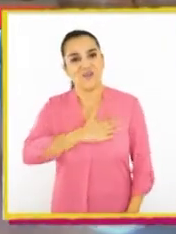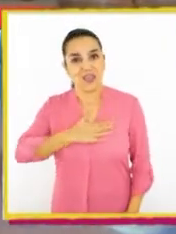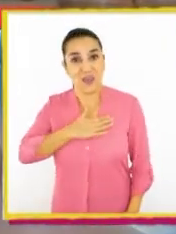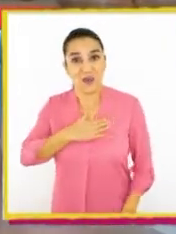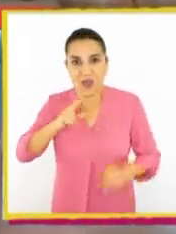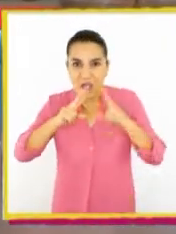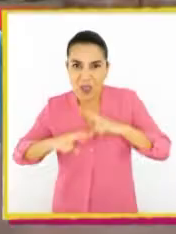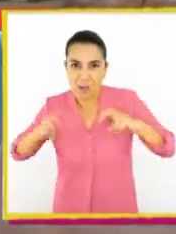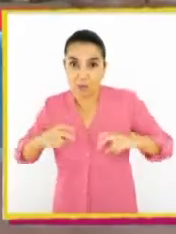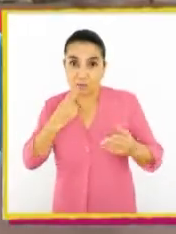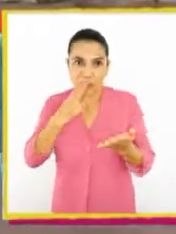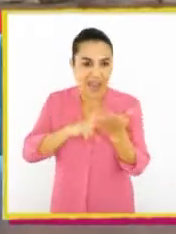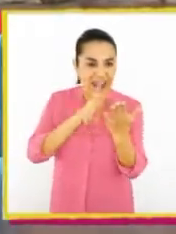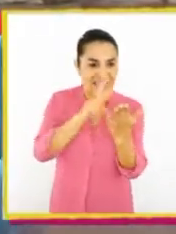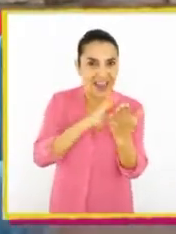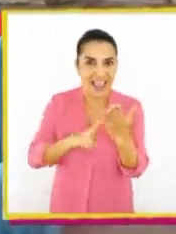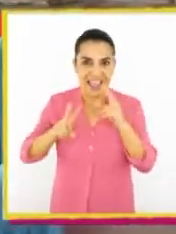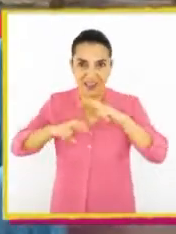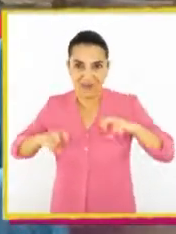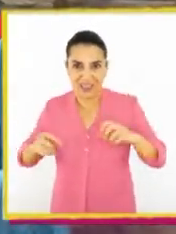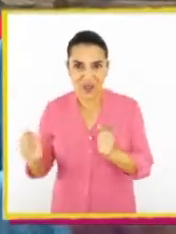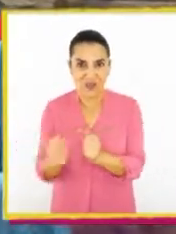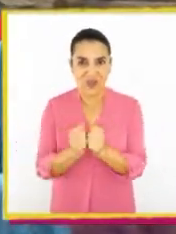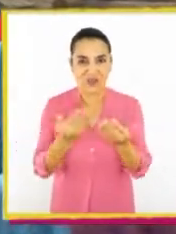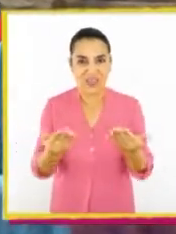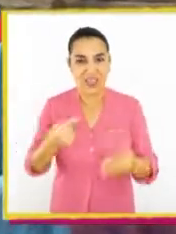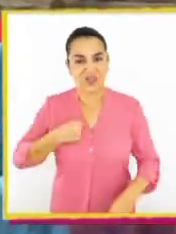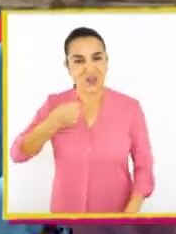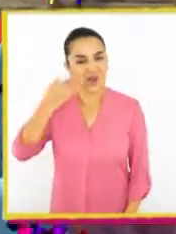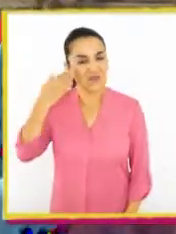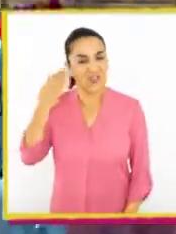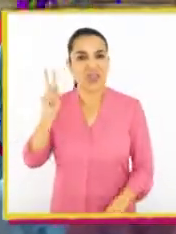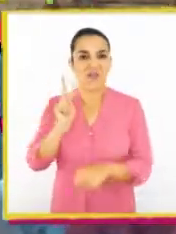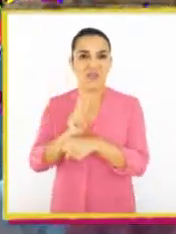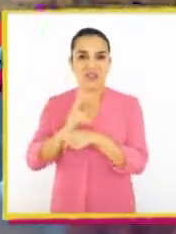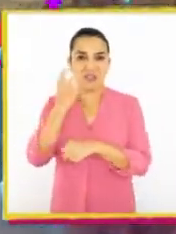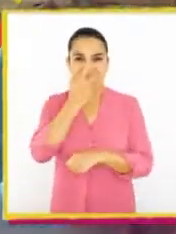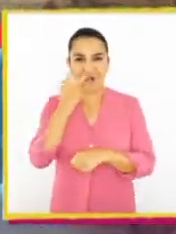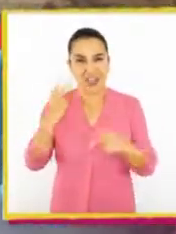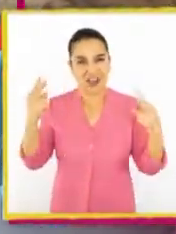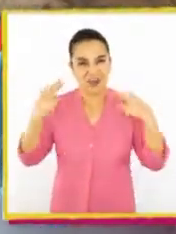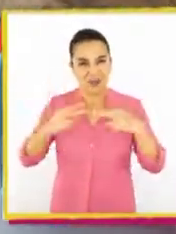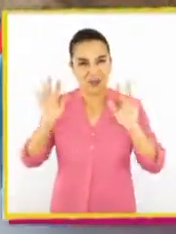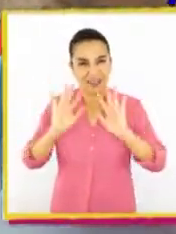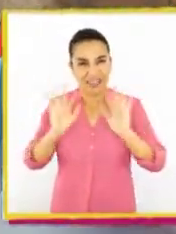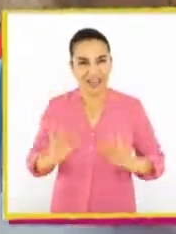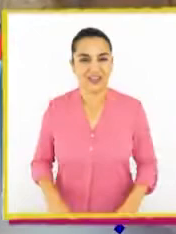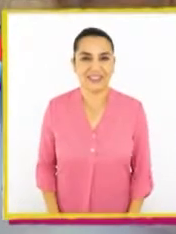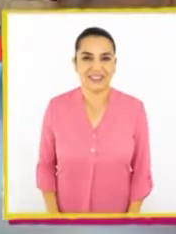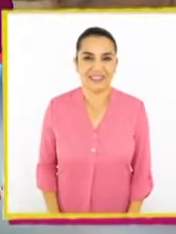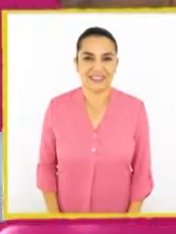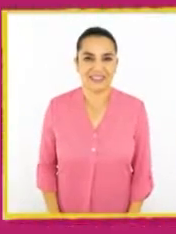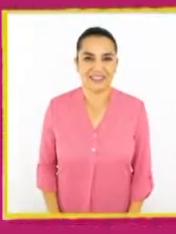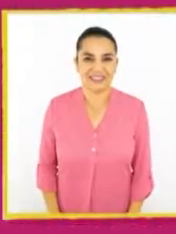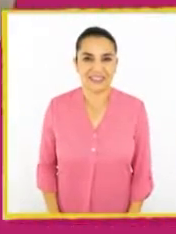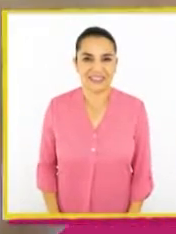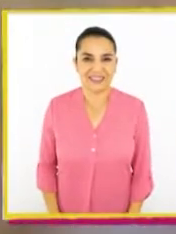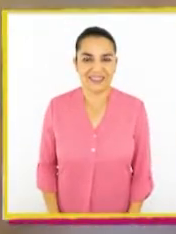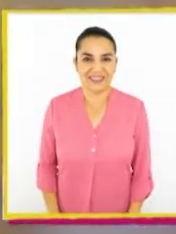¡Genial! Me encantó explorar, leer cartas e investigar con ustedes. Soy Vicky, su profesora de lenguaje. ¡Nos vemos! ¡Chao!